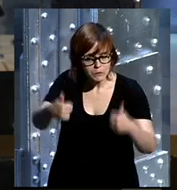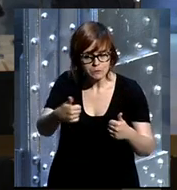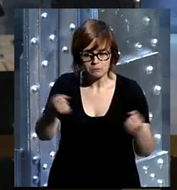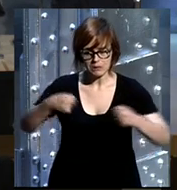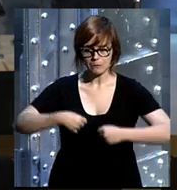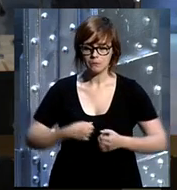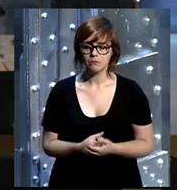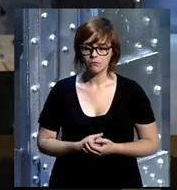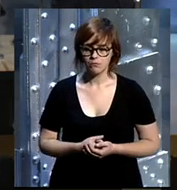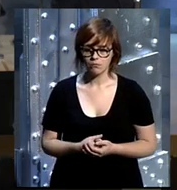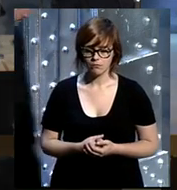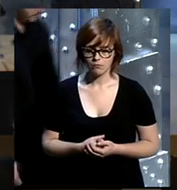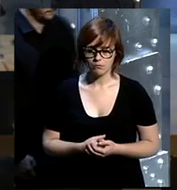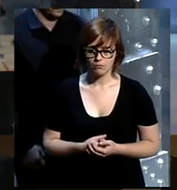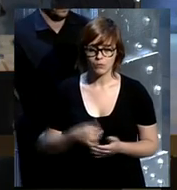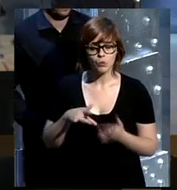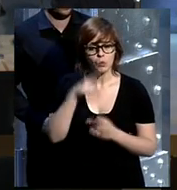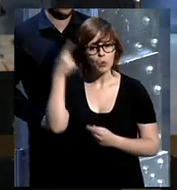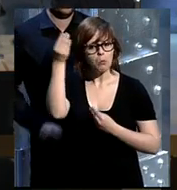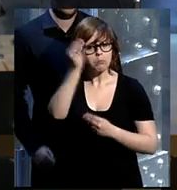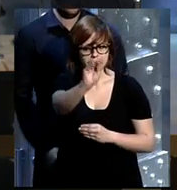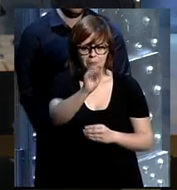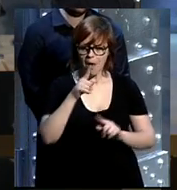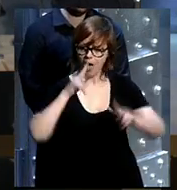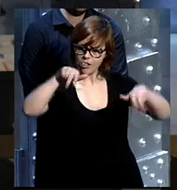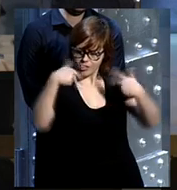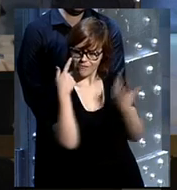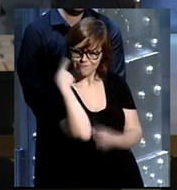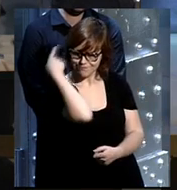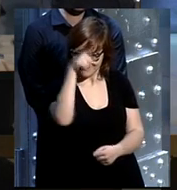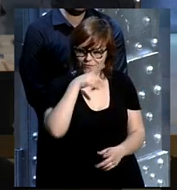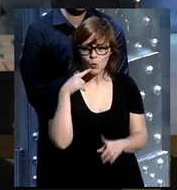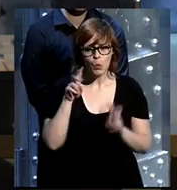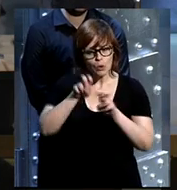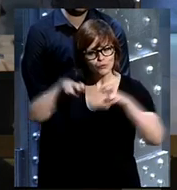no, yo voy a hacer una pregunta. Yo sí me voy a permitir hacerles una pregunta a los 4.